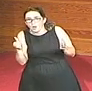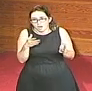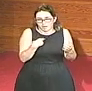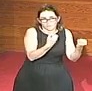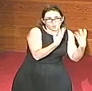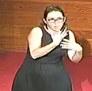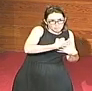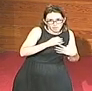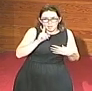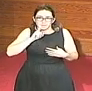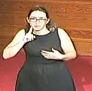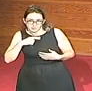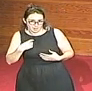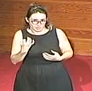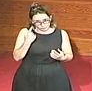¿no?